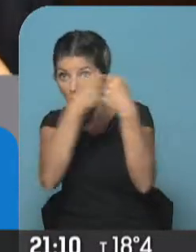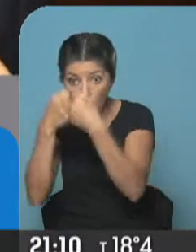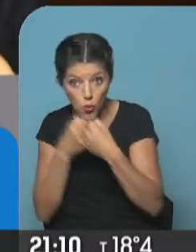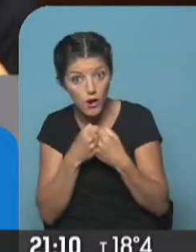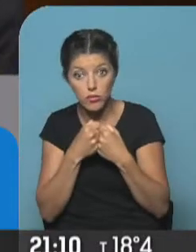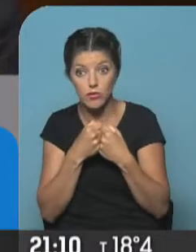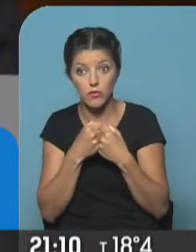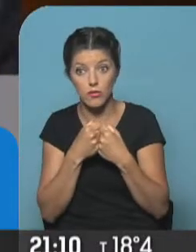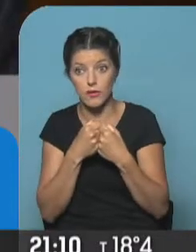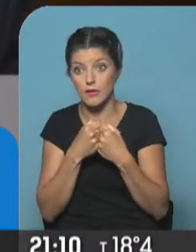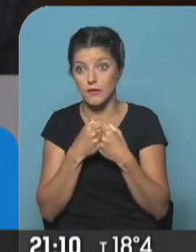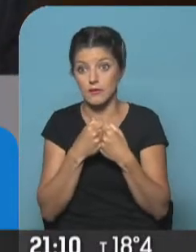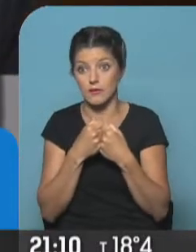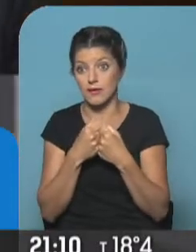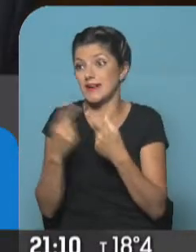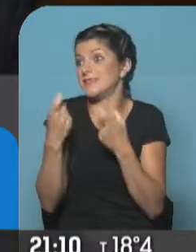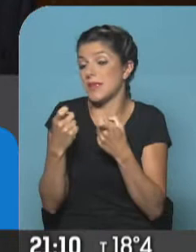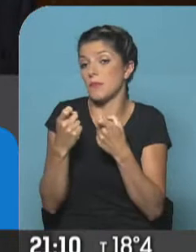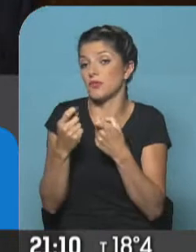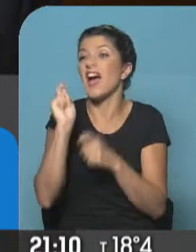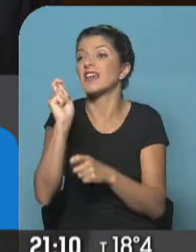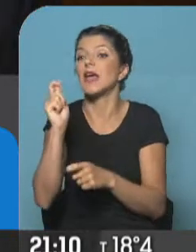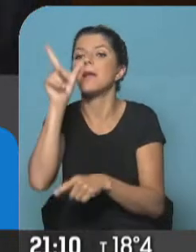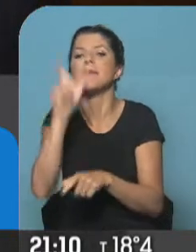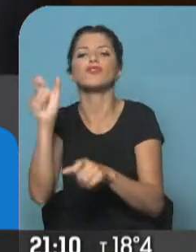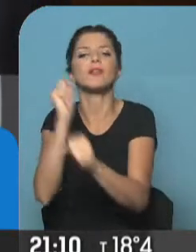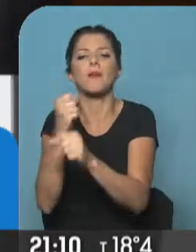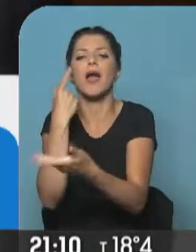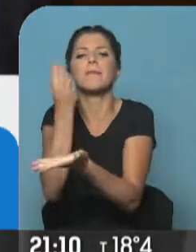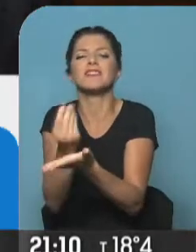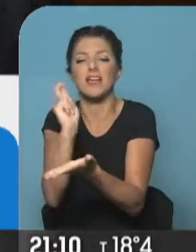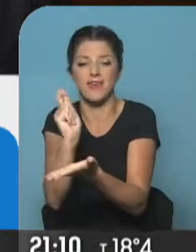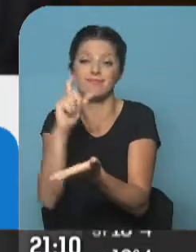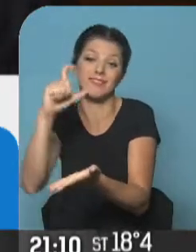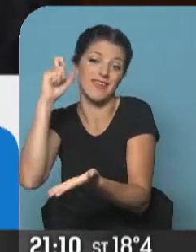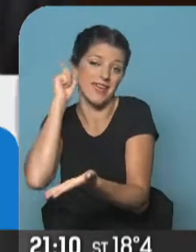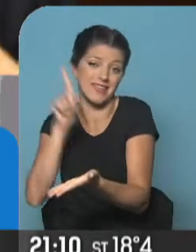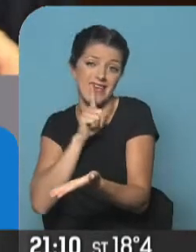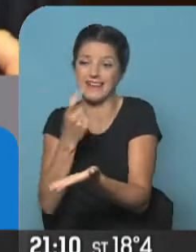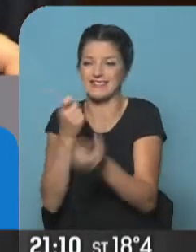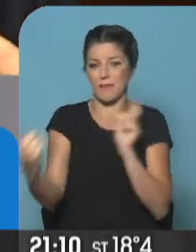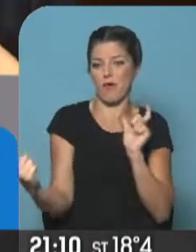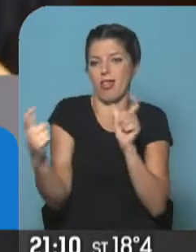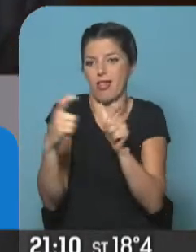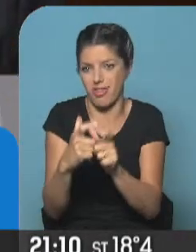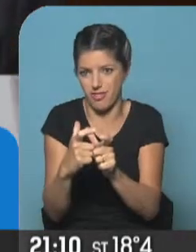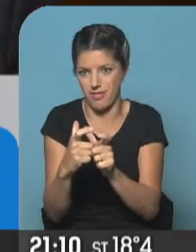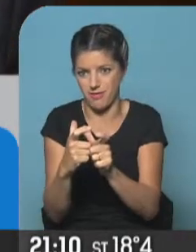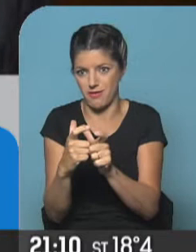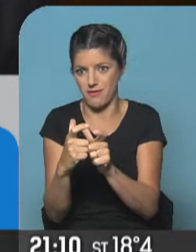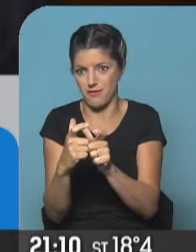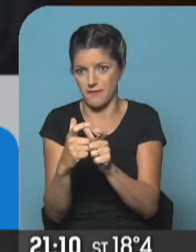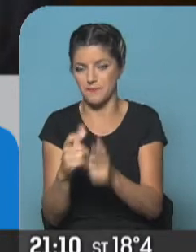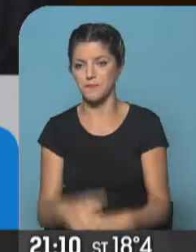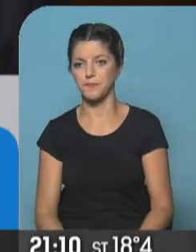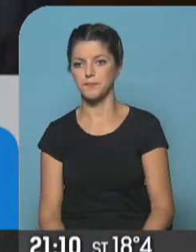lo tiene que hacer con quien representan a los trabajadores, en este caso la CGT, y por eso se abrió